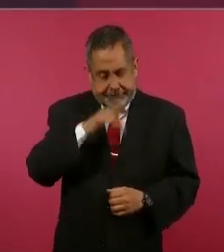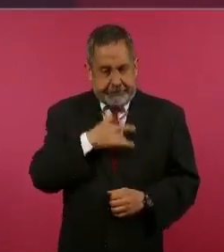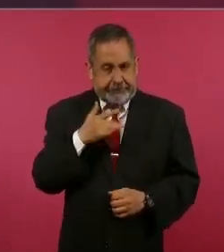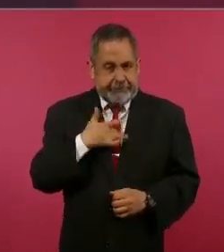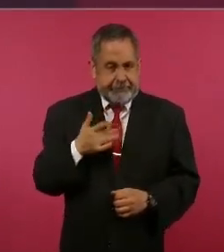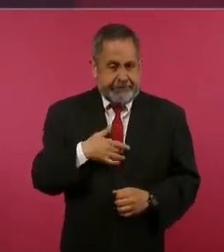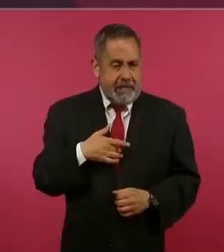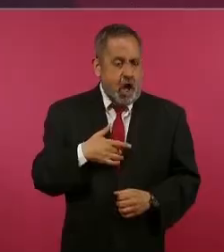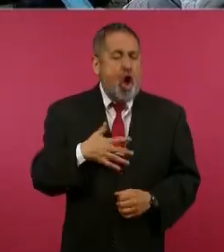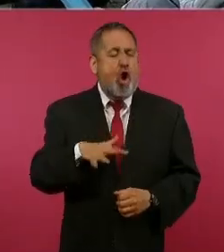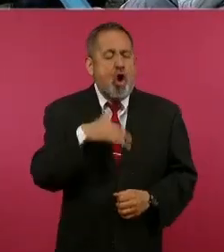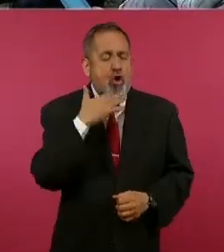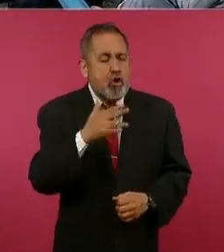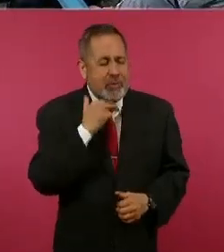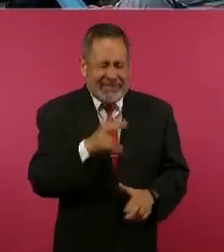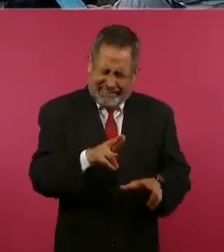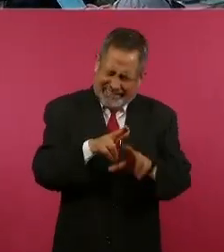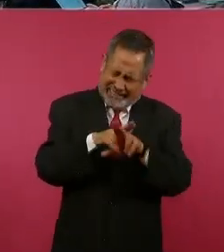cero corrupción,